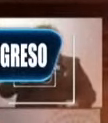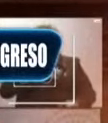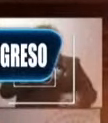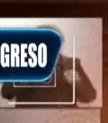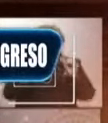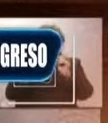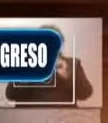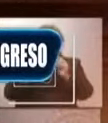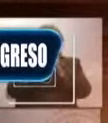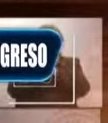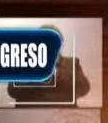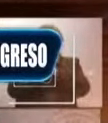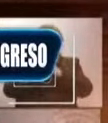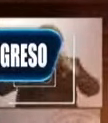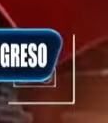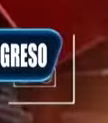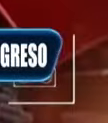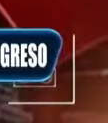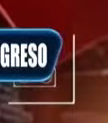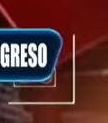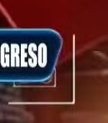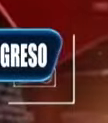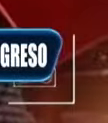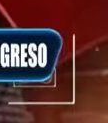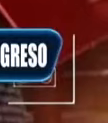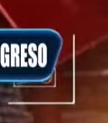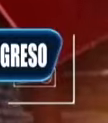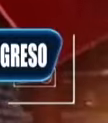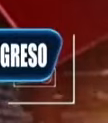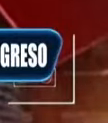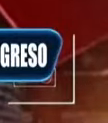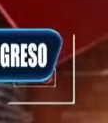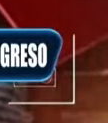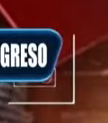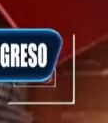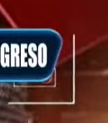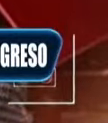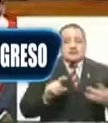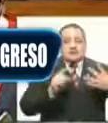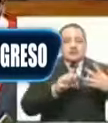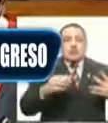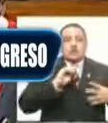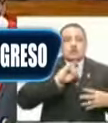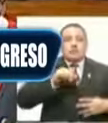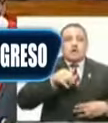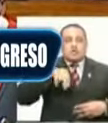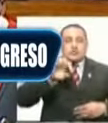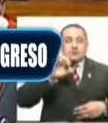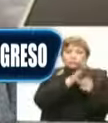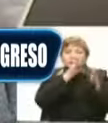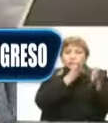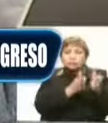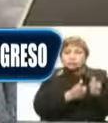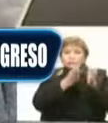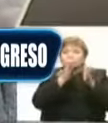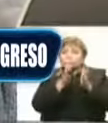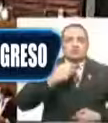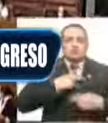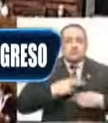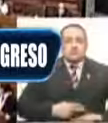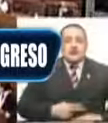invocar a la unidad y deponer los intereses particulares y ahora ha logrado